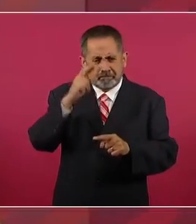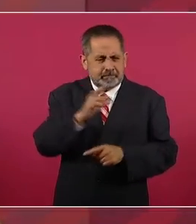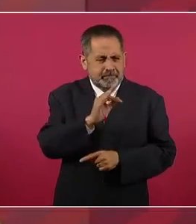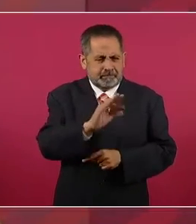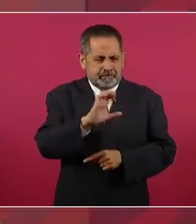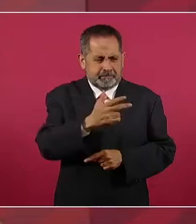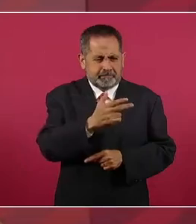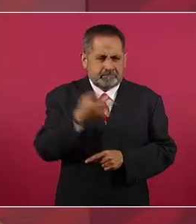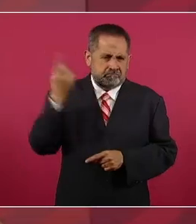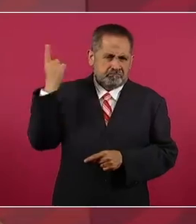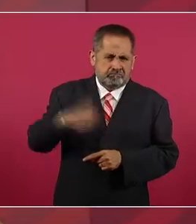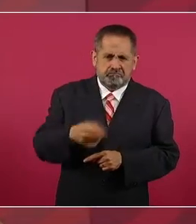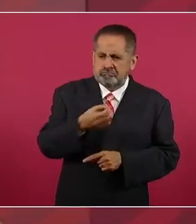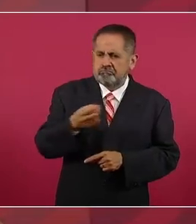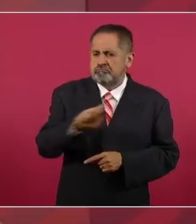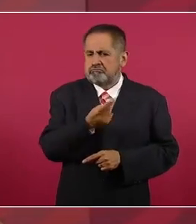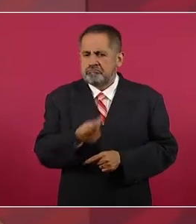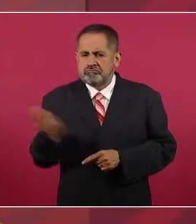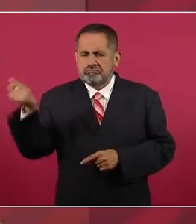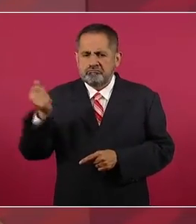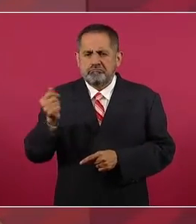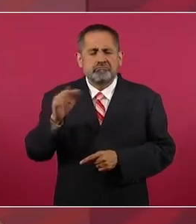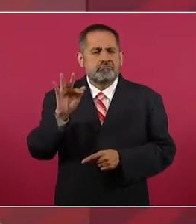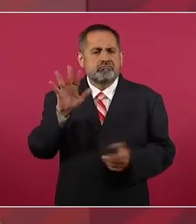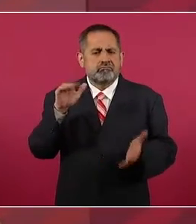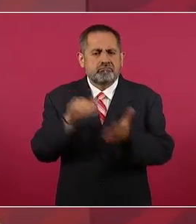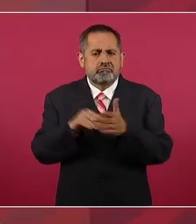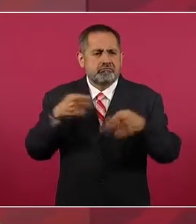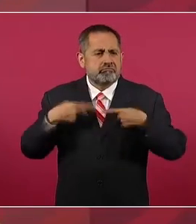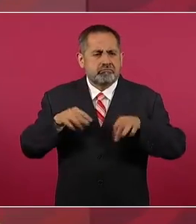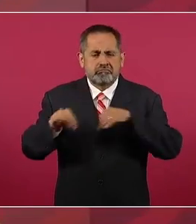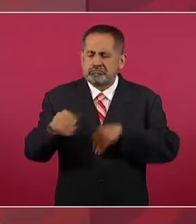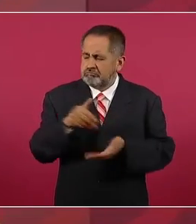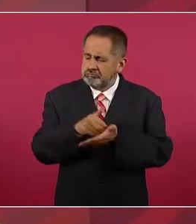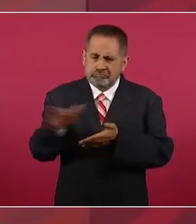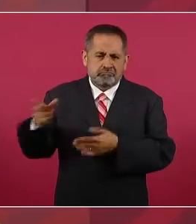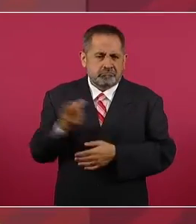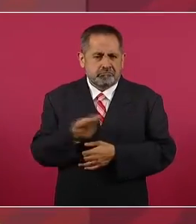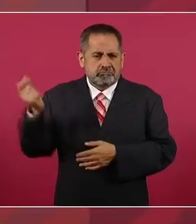Calderón ordenó que despidieran a 40,000 trabajadores?